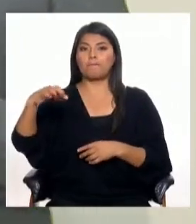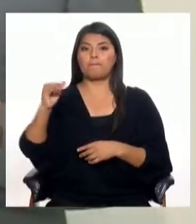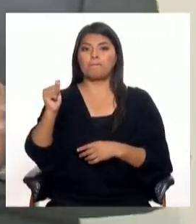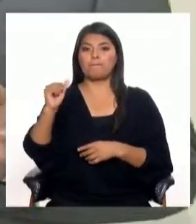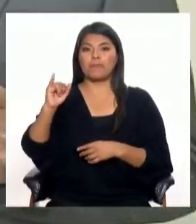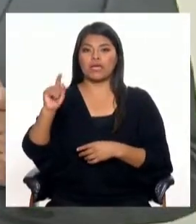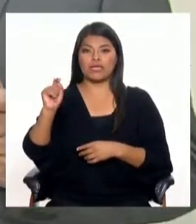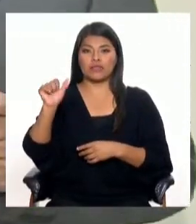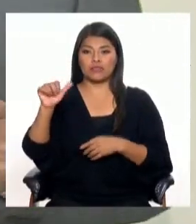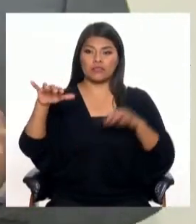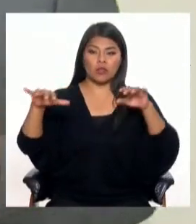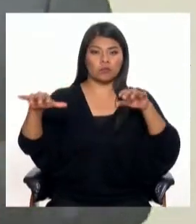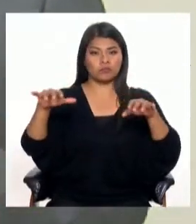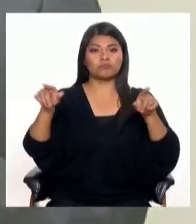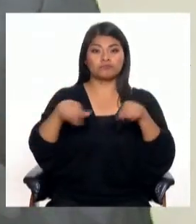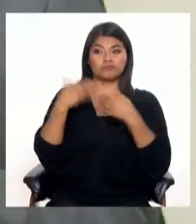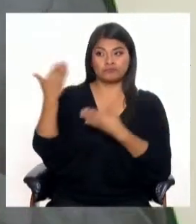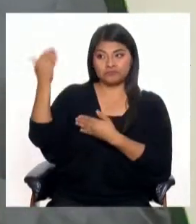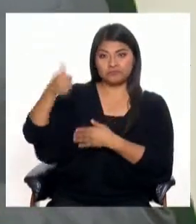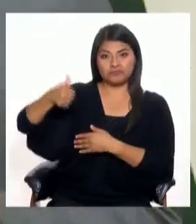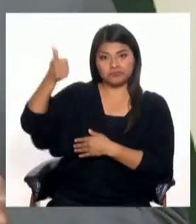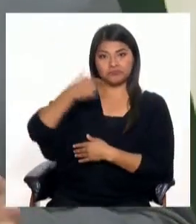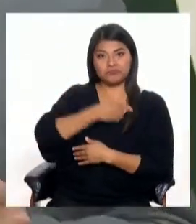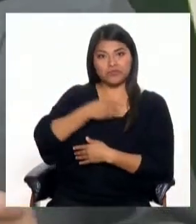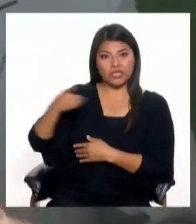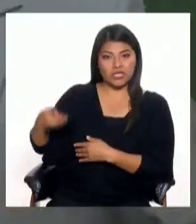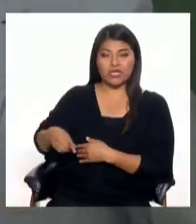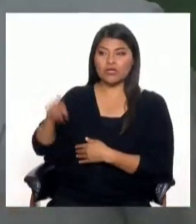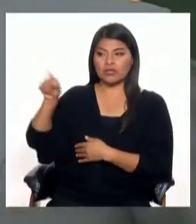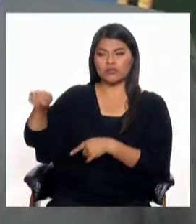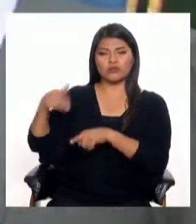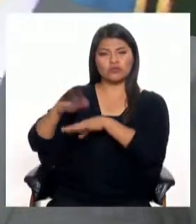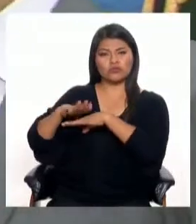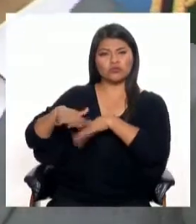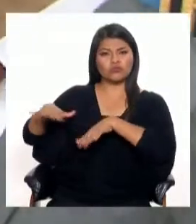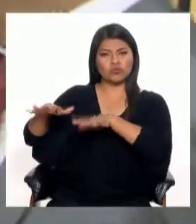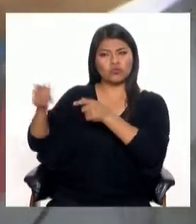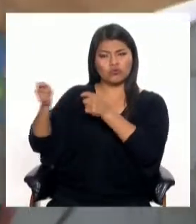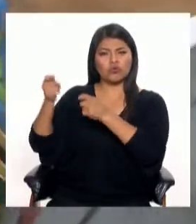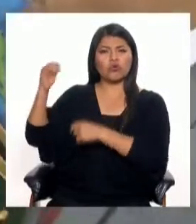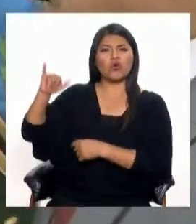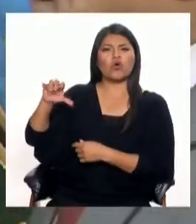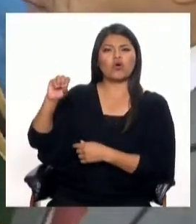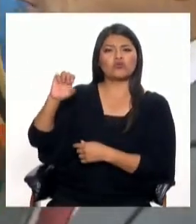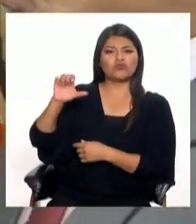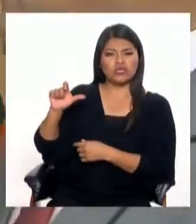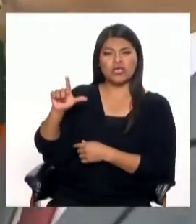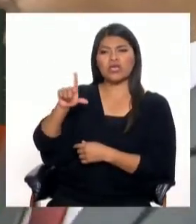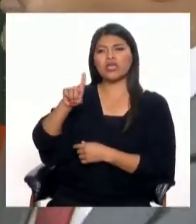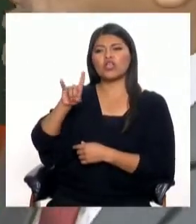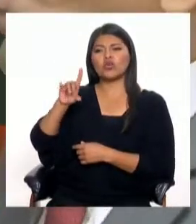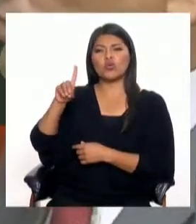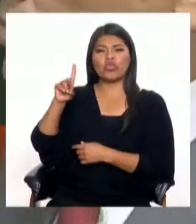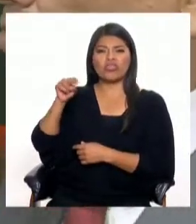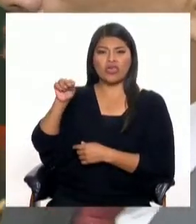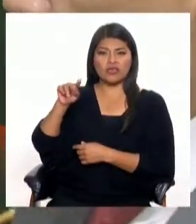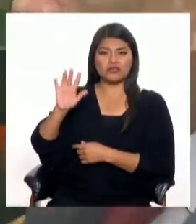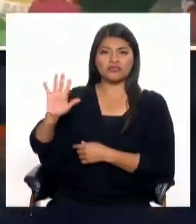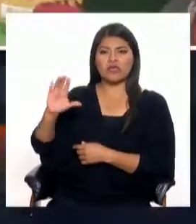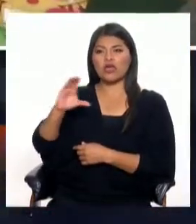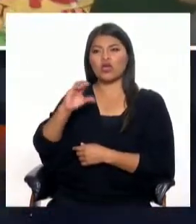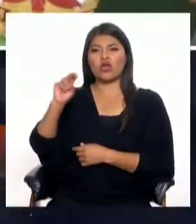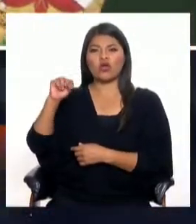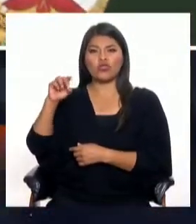el director antidrogas, el general José Arturo Ludeña Condori, acerca de esta intervención, que es un